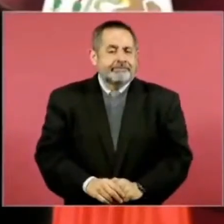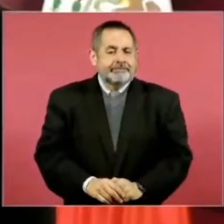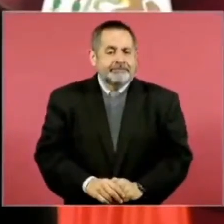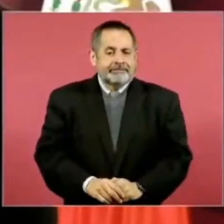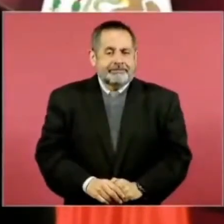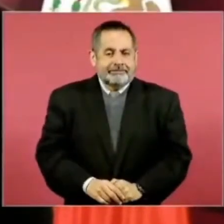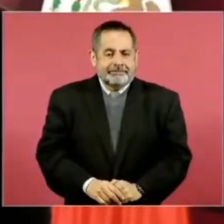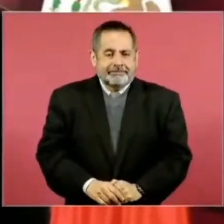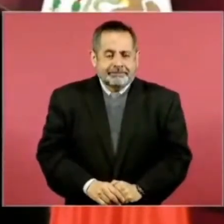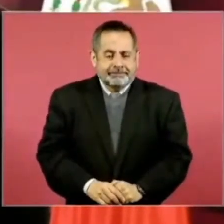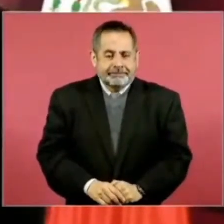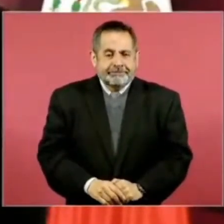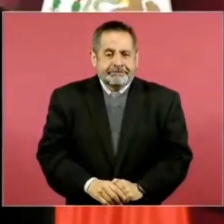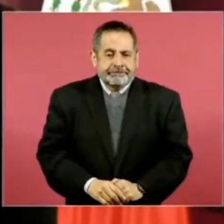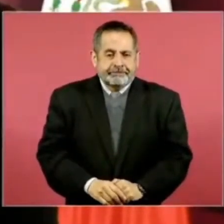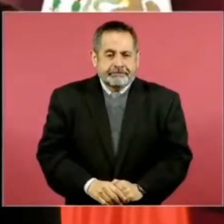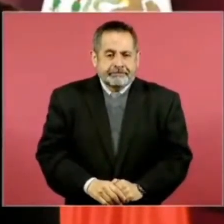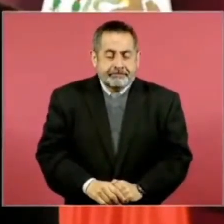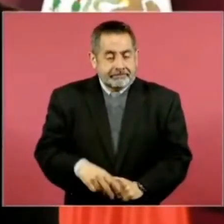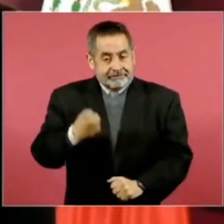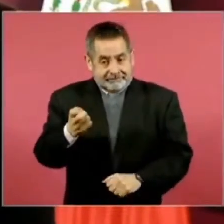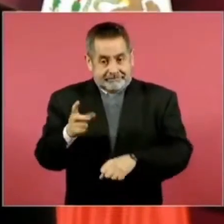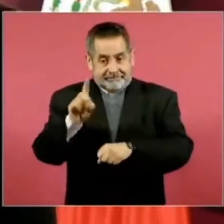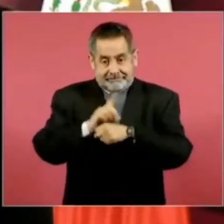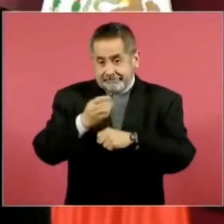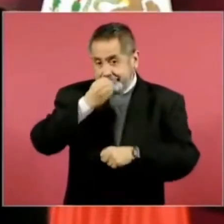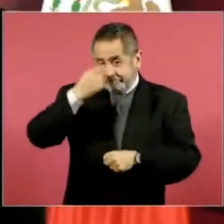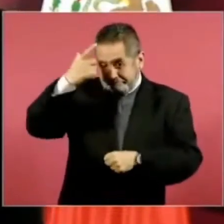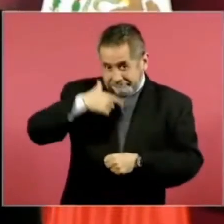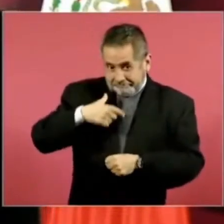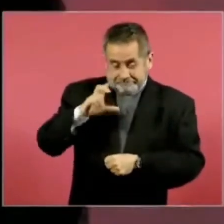eso. No tocar ese tema.